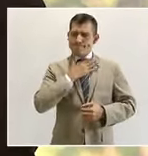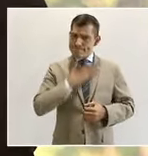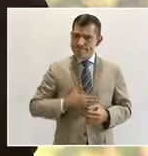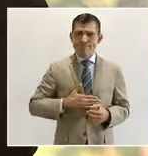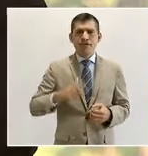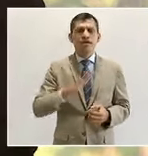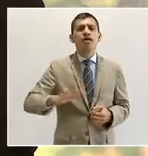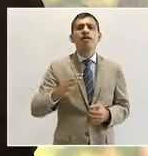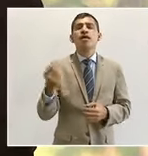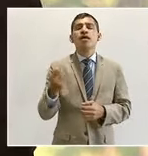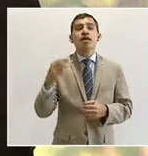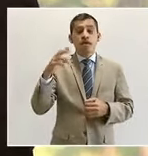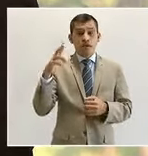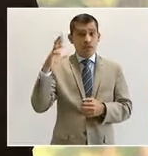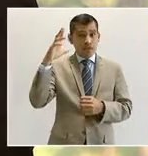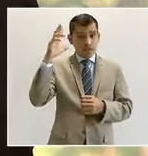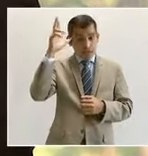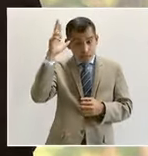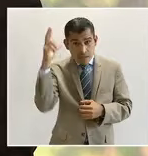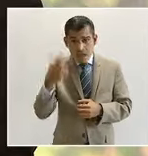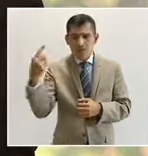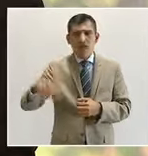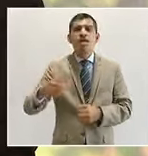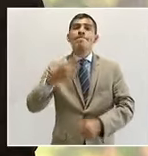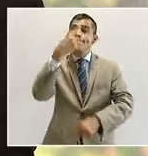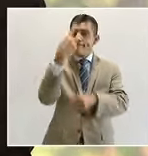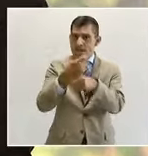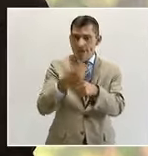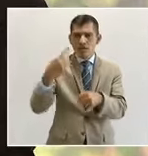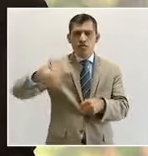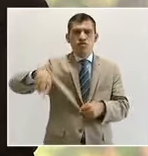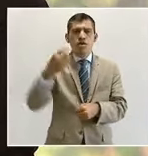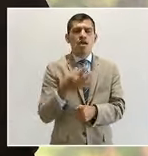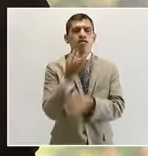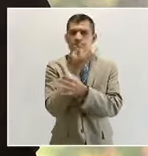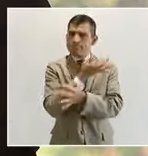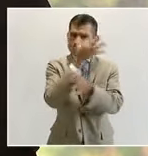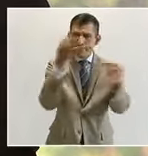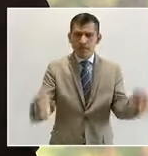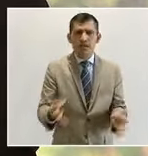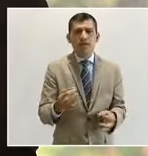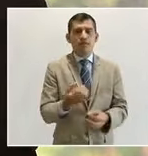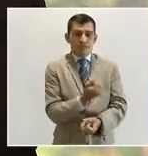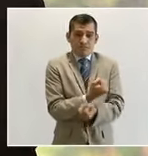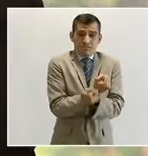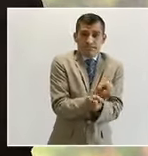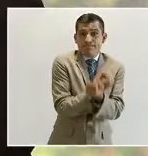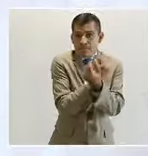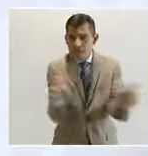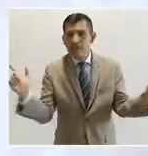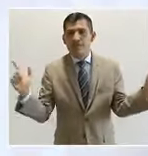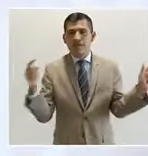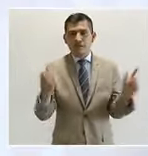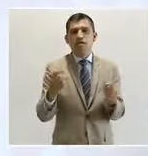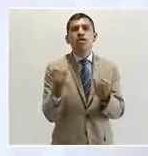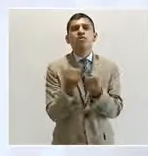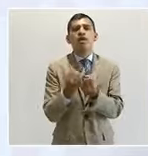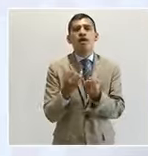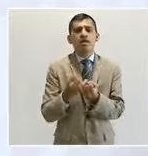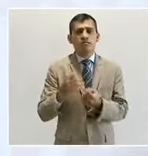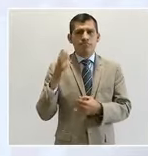abolición de la esclavitud y Morelos escribió un